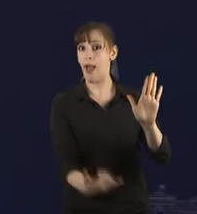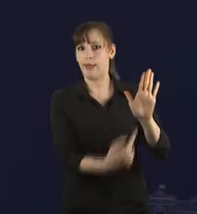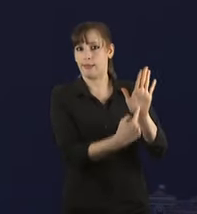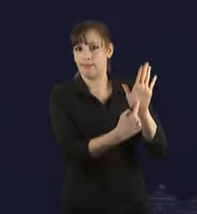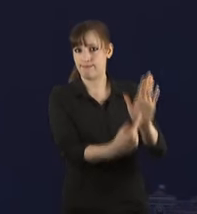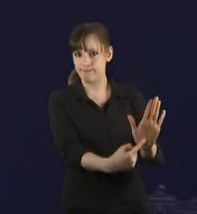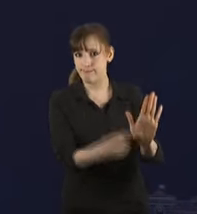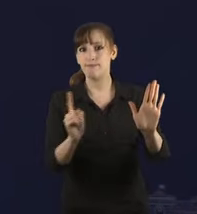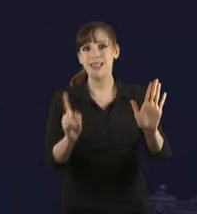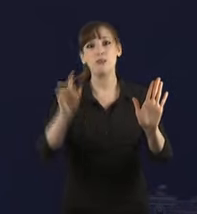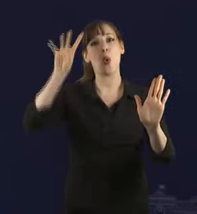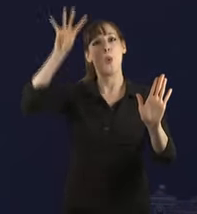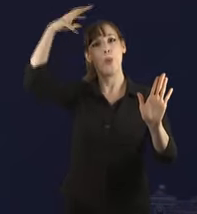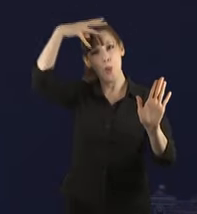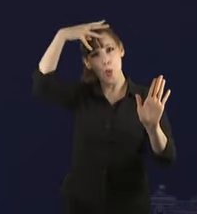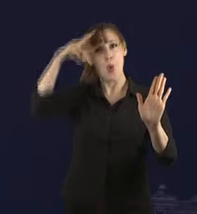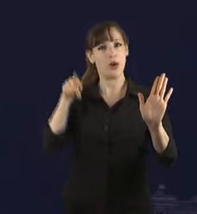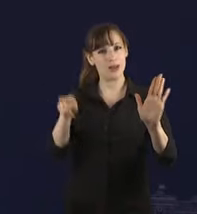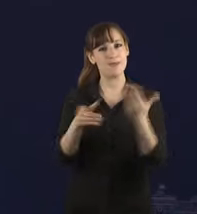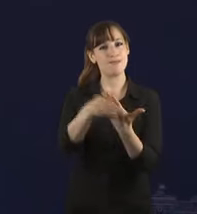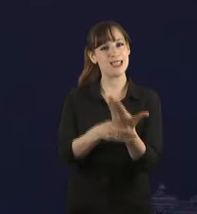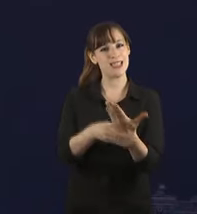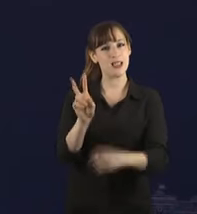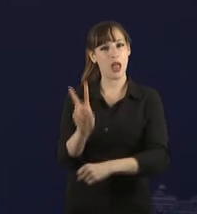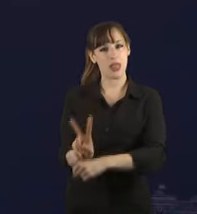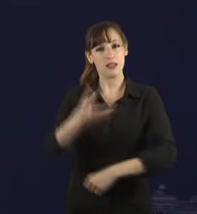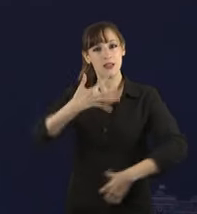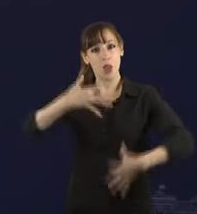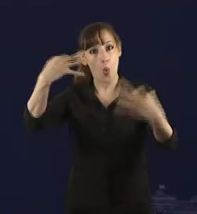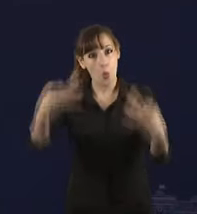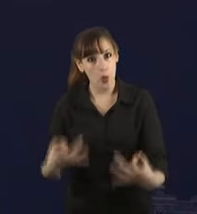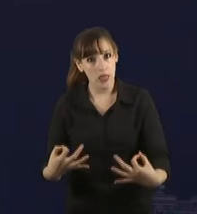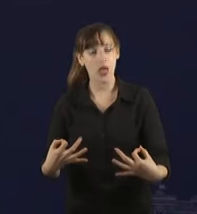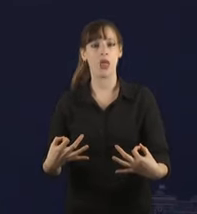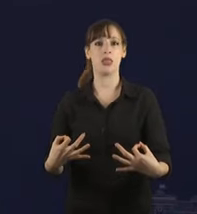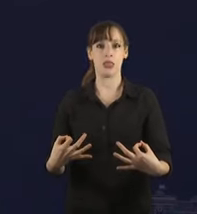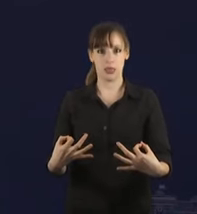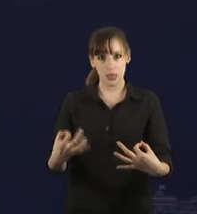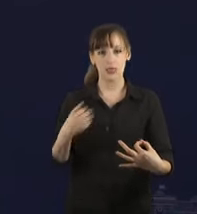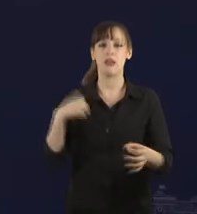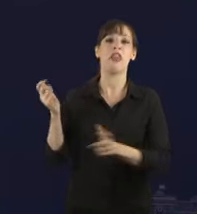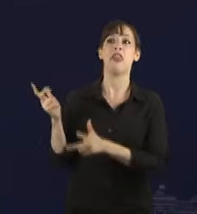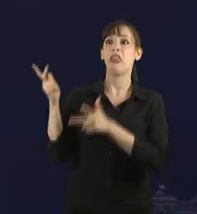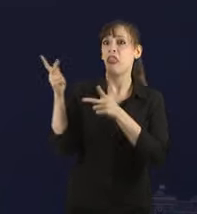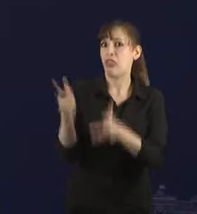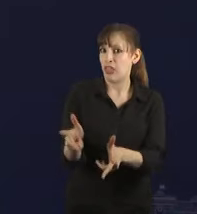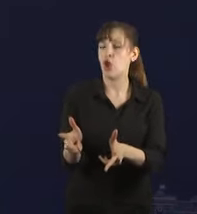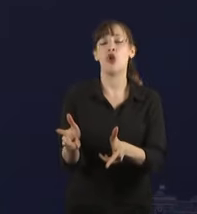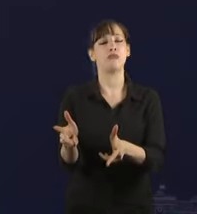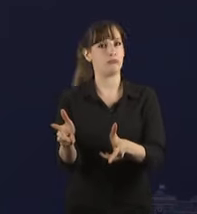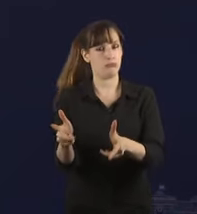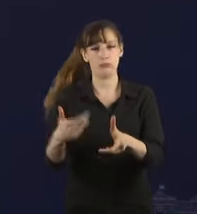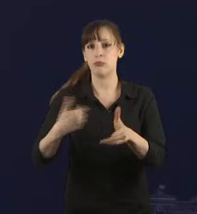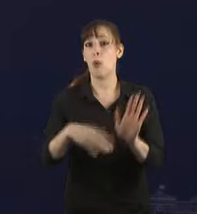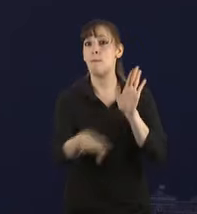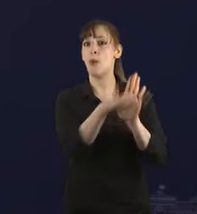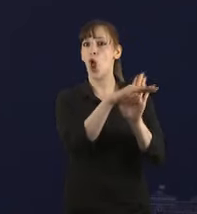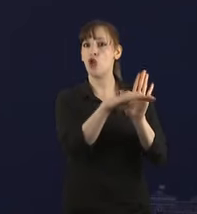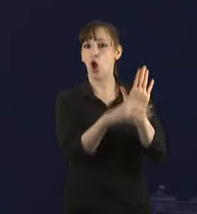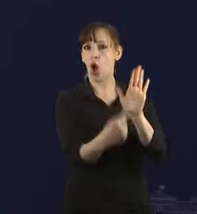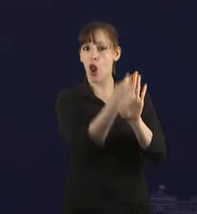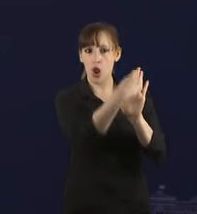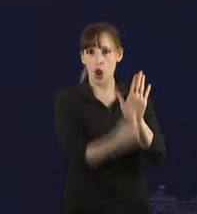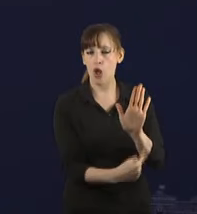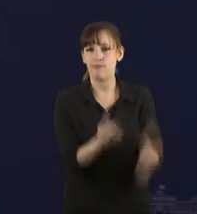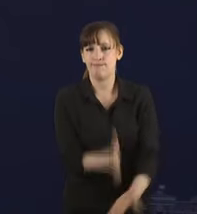Patricia bullrich la ministra de seguridad ha ha especificado que se va a cumplir tal como